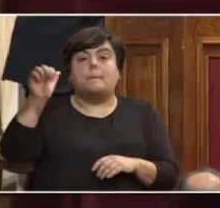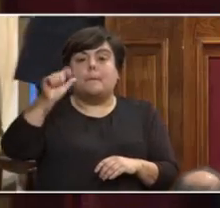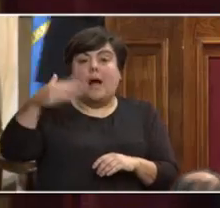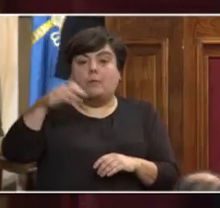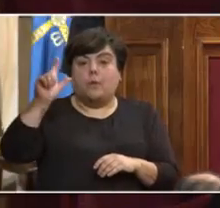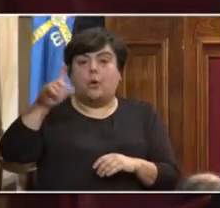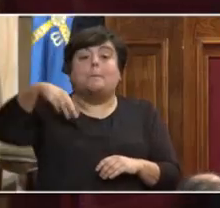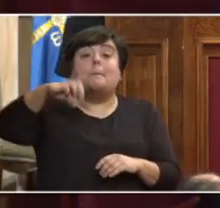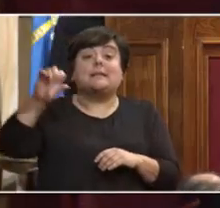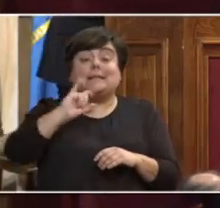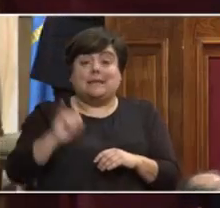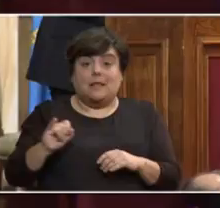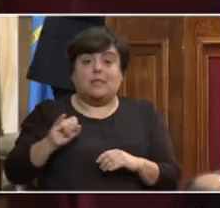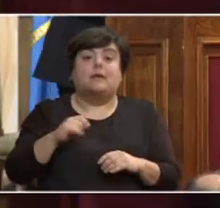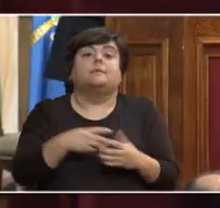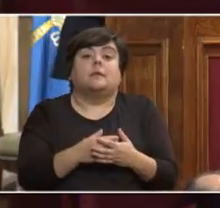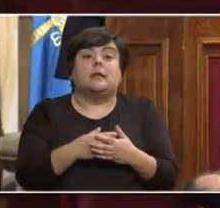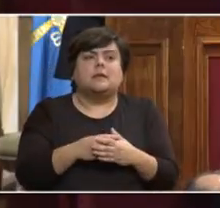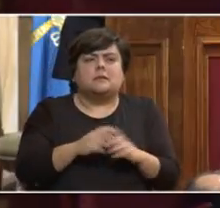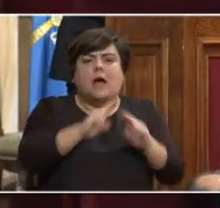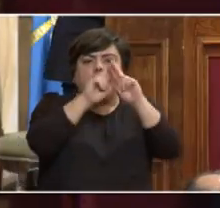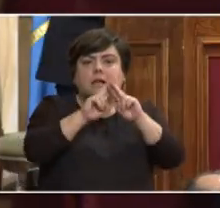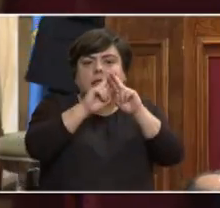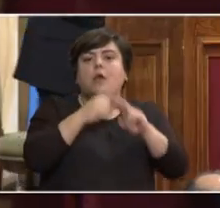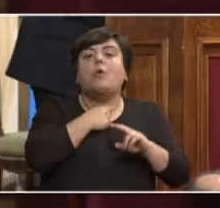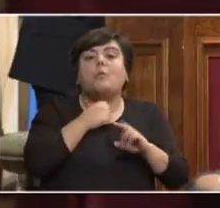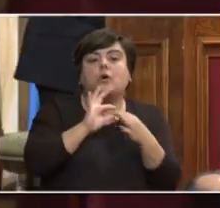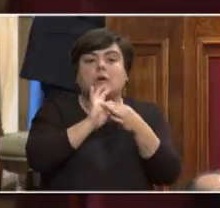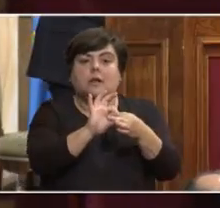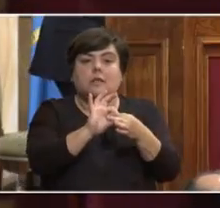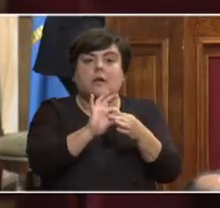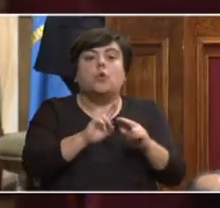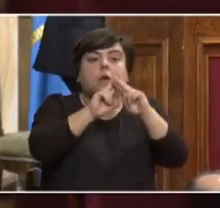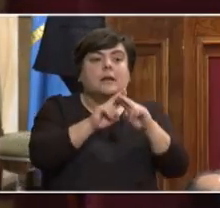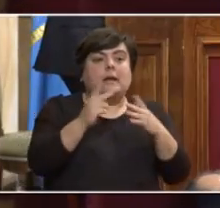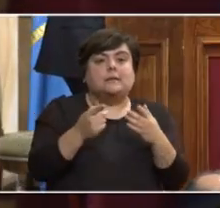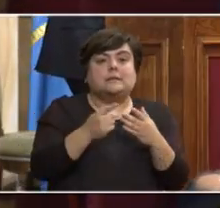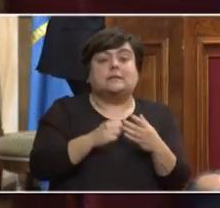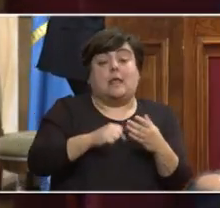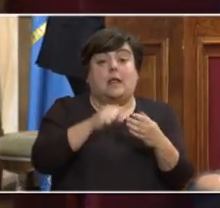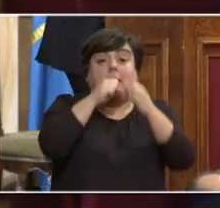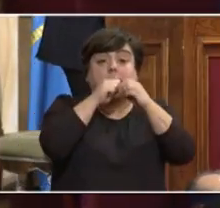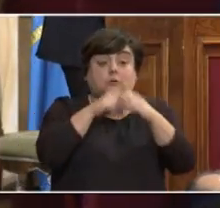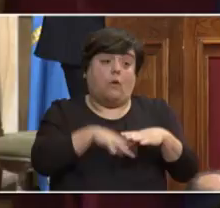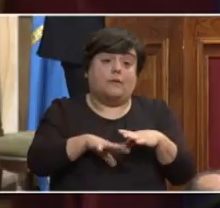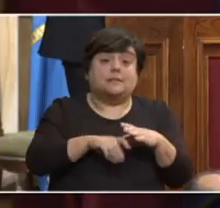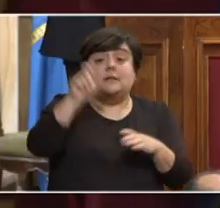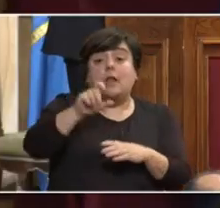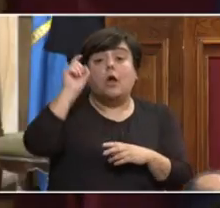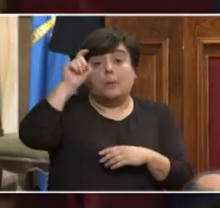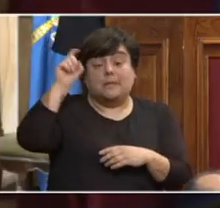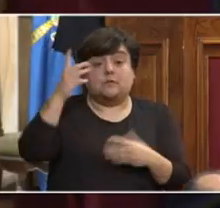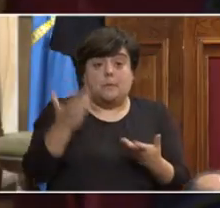el profesor Pablo Martínez Menéndez analizará desde el humor y realizará un análisis y clasificación de las obras del conspicuo compositor Johann